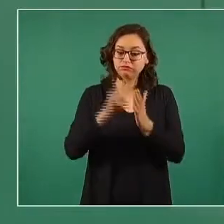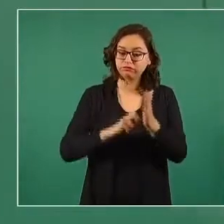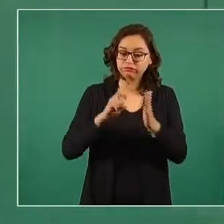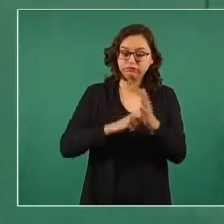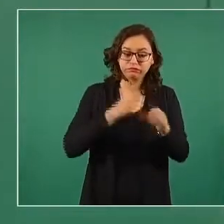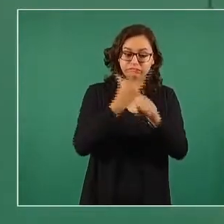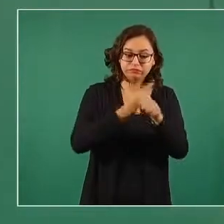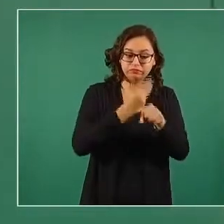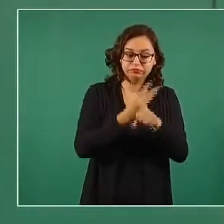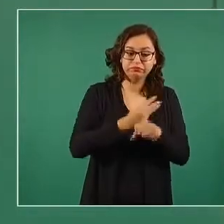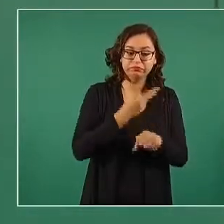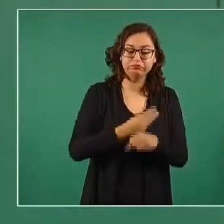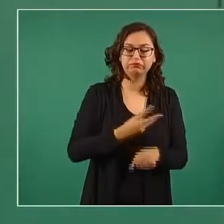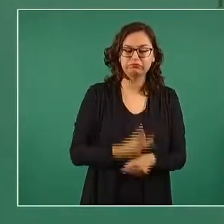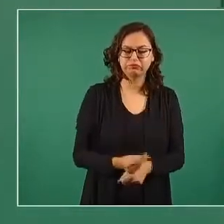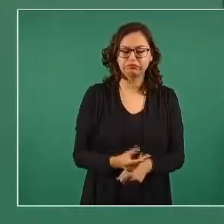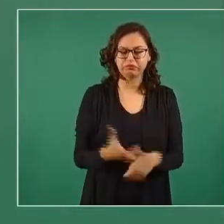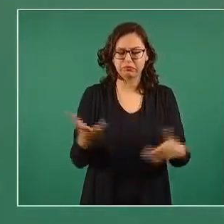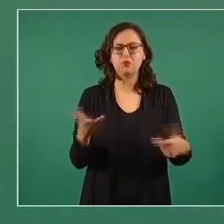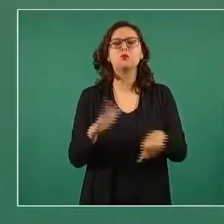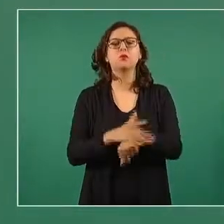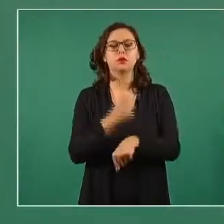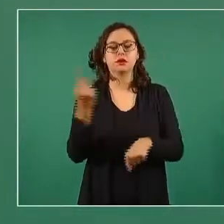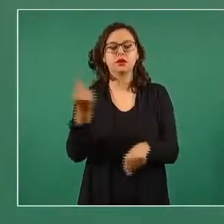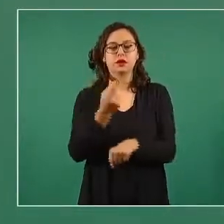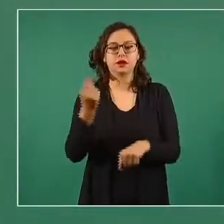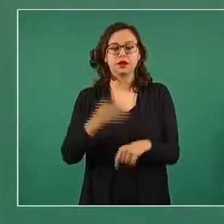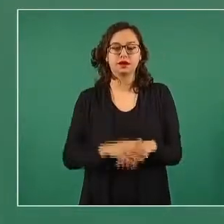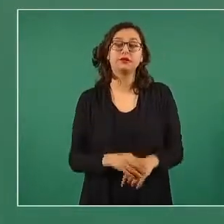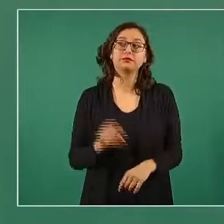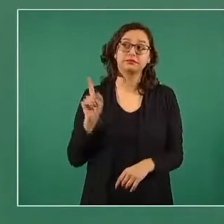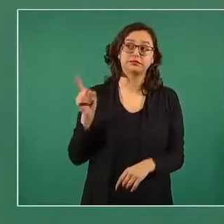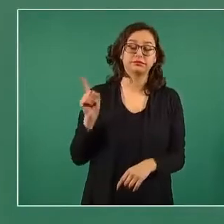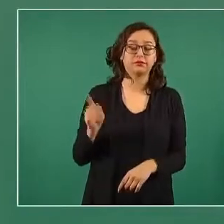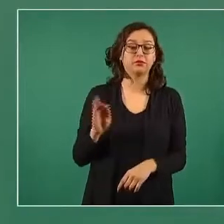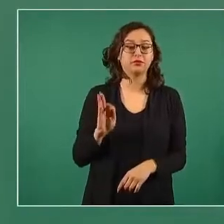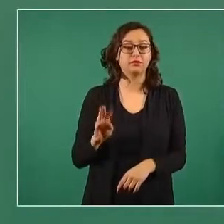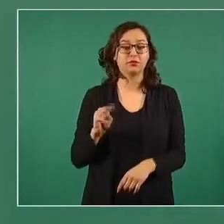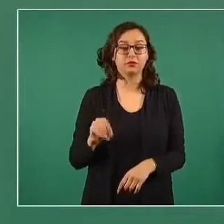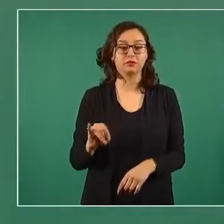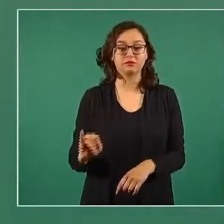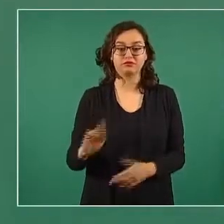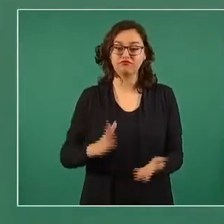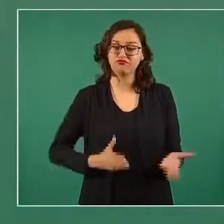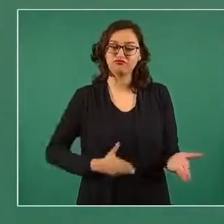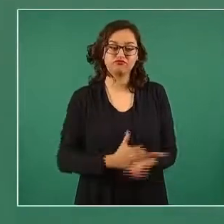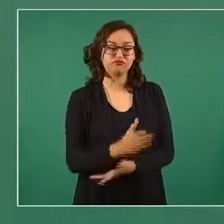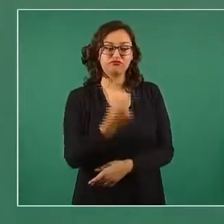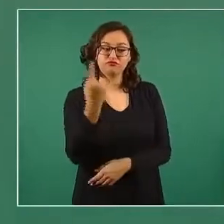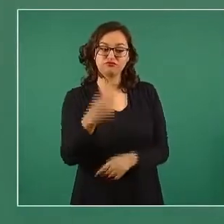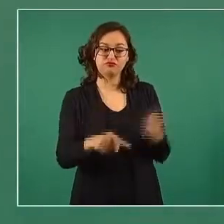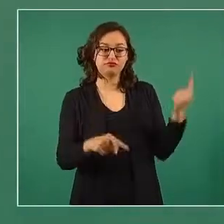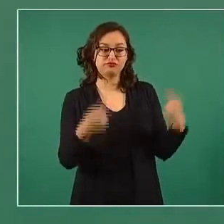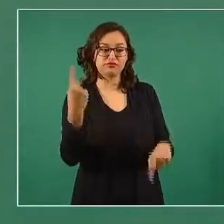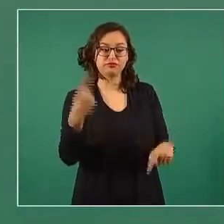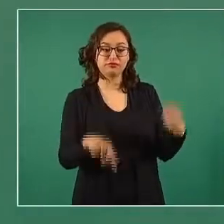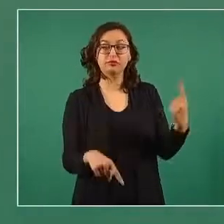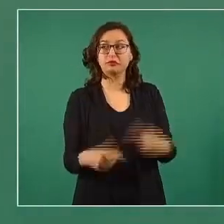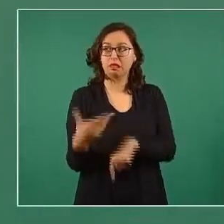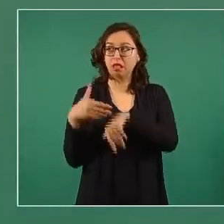se aplicaron en México por recomendación del Fondo Monetario Internacional y de otros